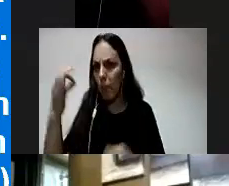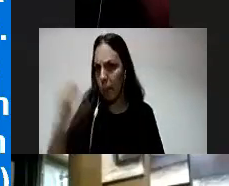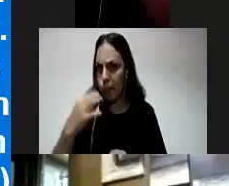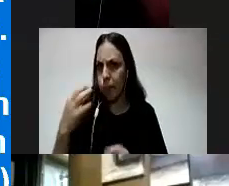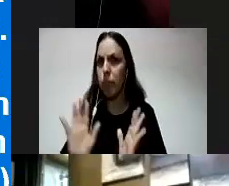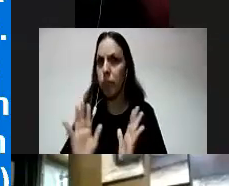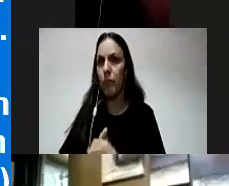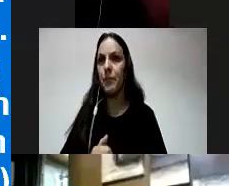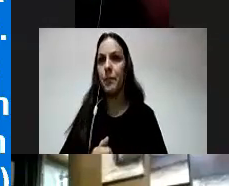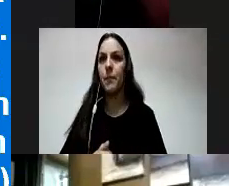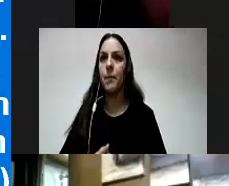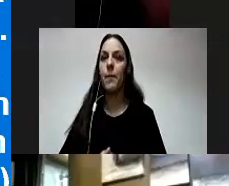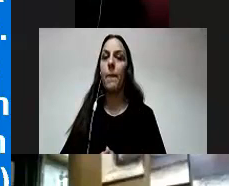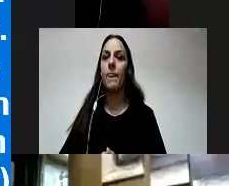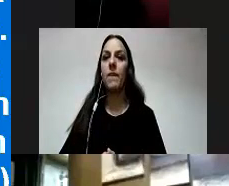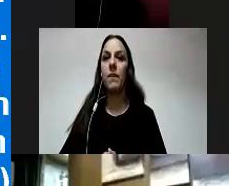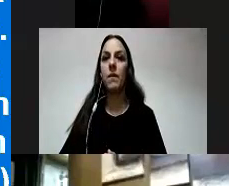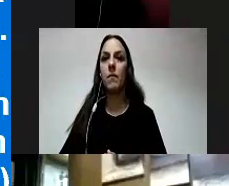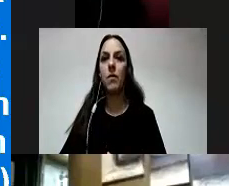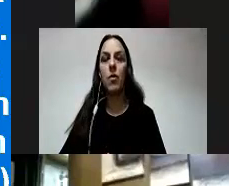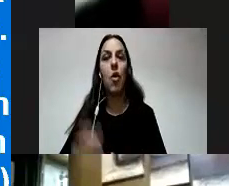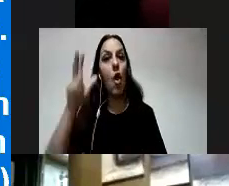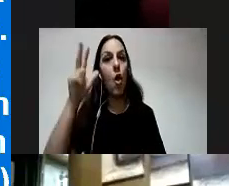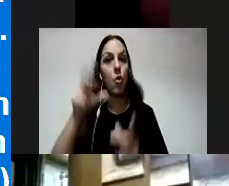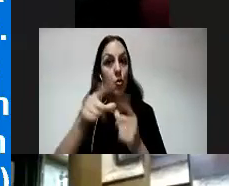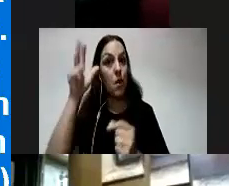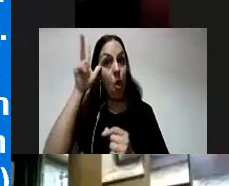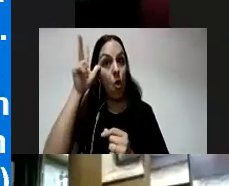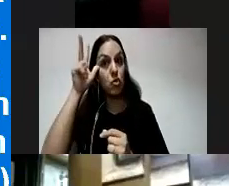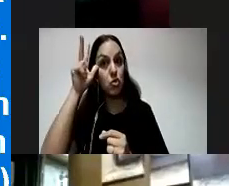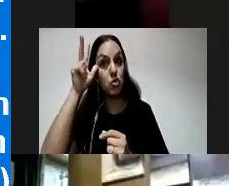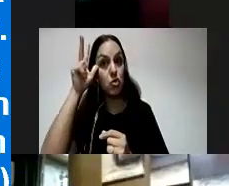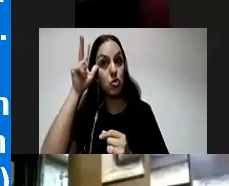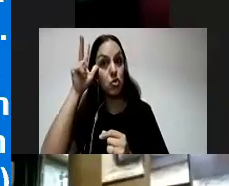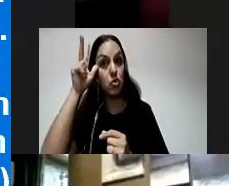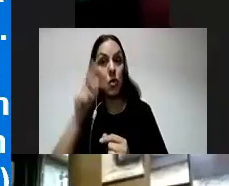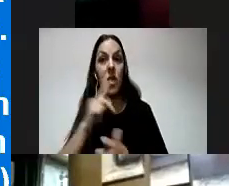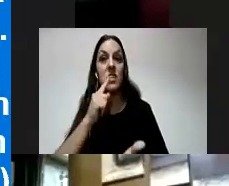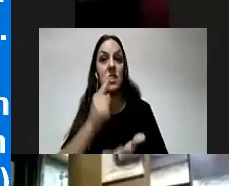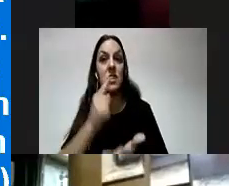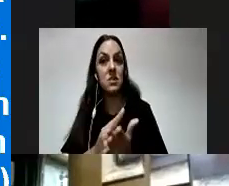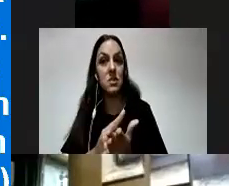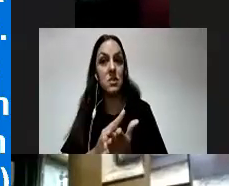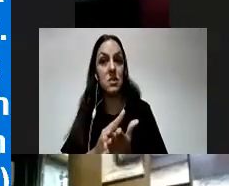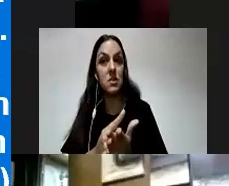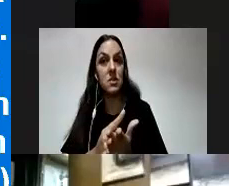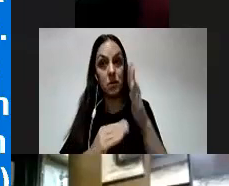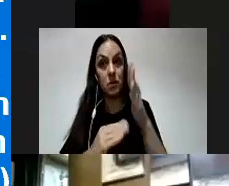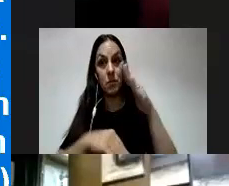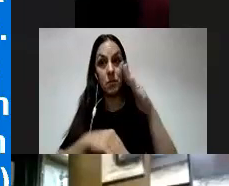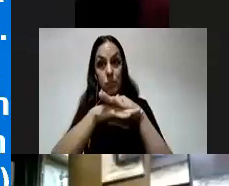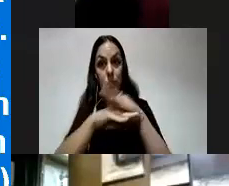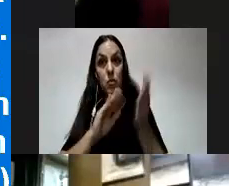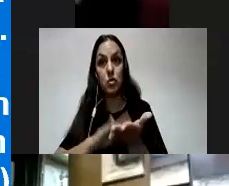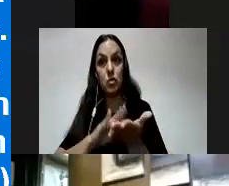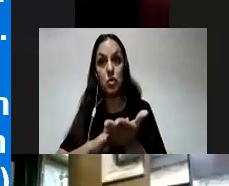reglamento con la ley. Octavo. La jurisprudencia del tribunal en cuanto a los límites jurídicos